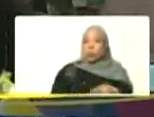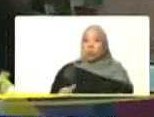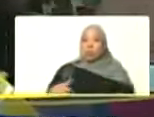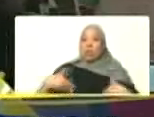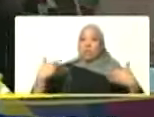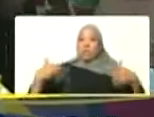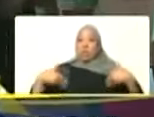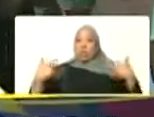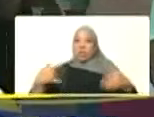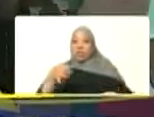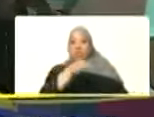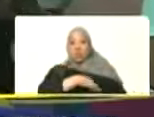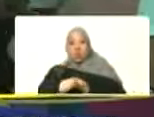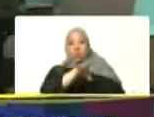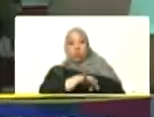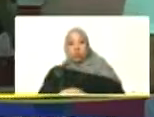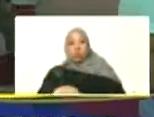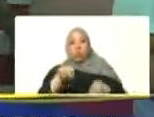mis compañeros.